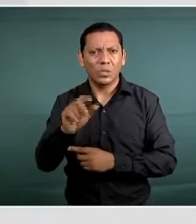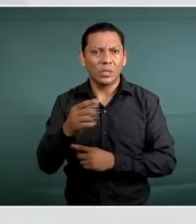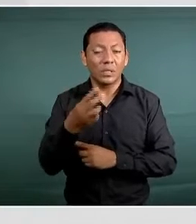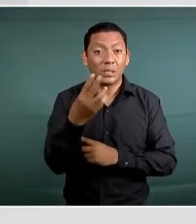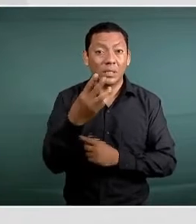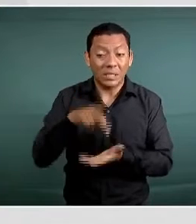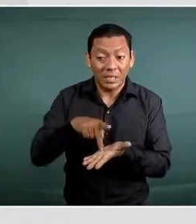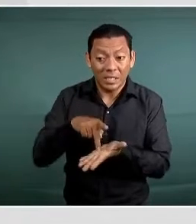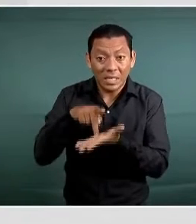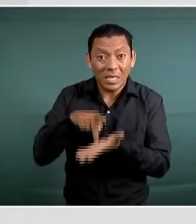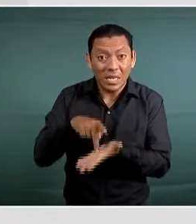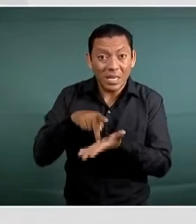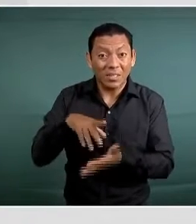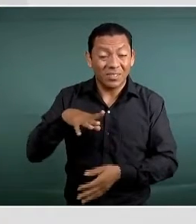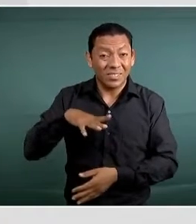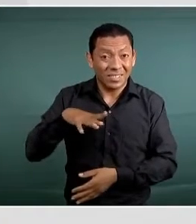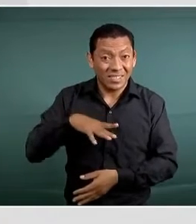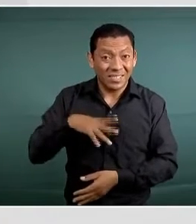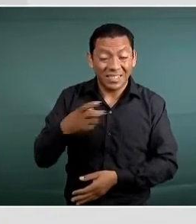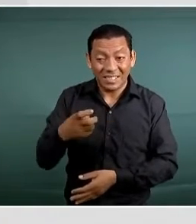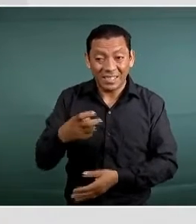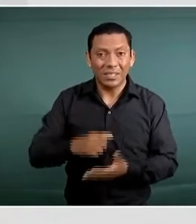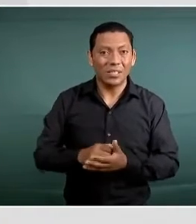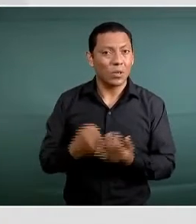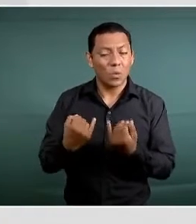kilogramos de este enervante,